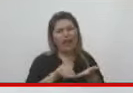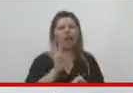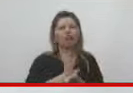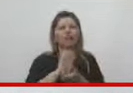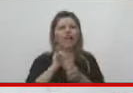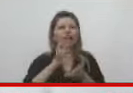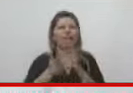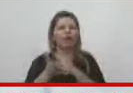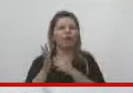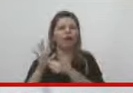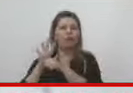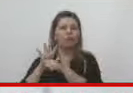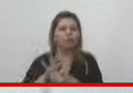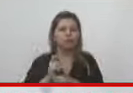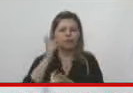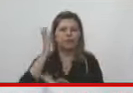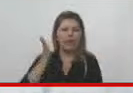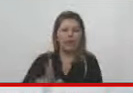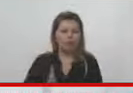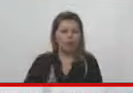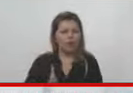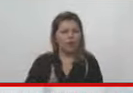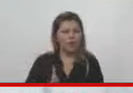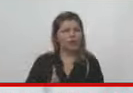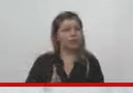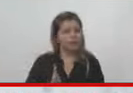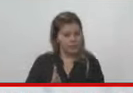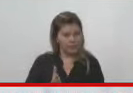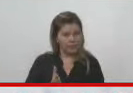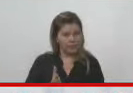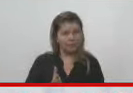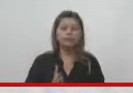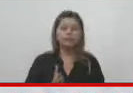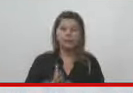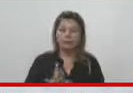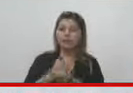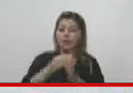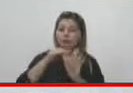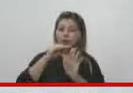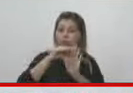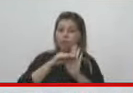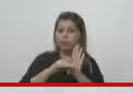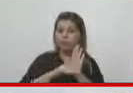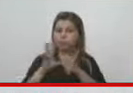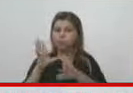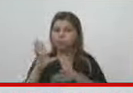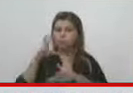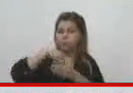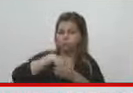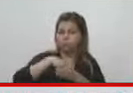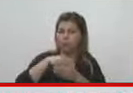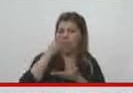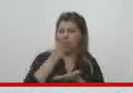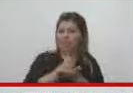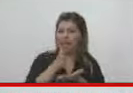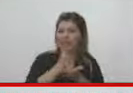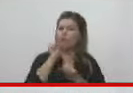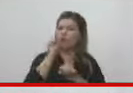sancionatoria. Ojo acá, al punto que se las ha incluido como integrativas del derecho